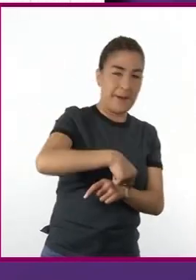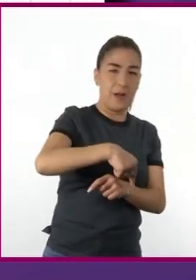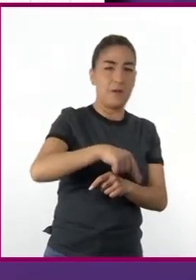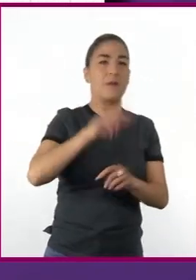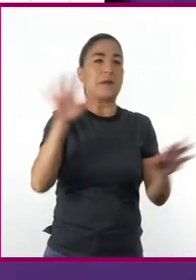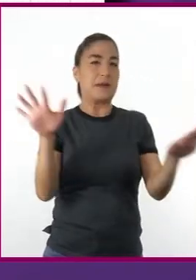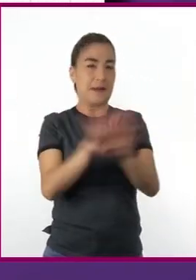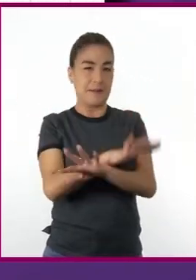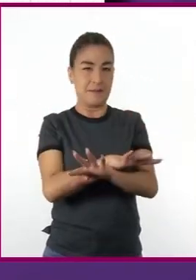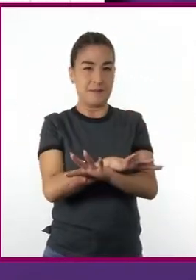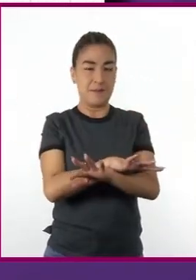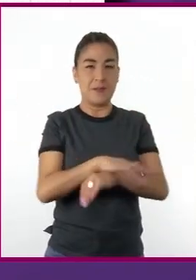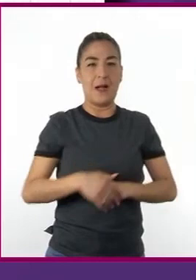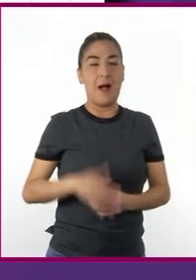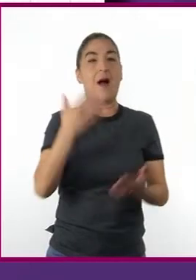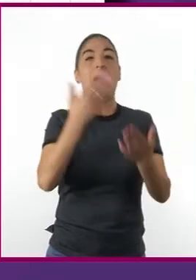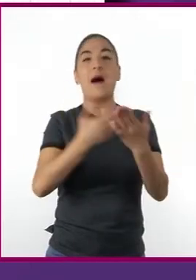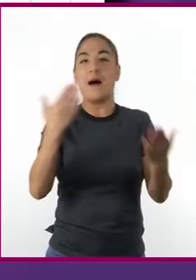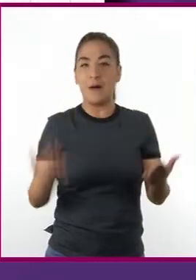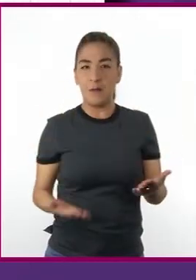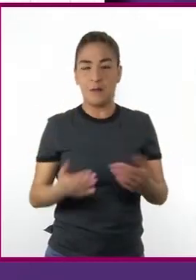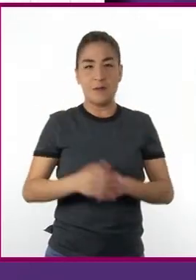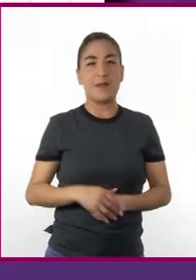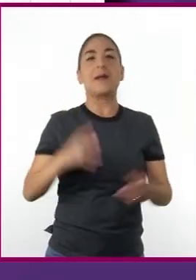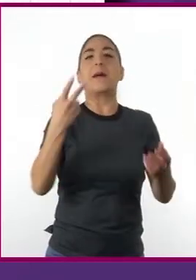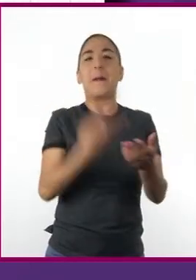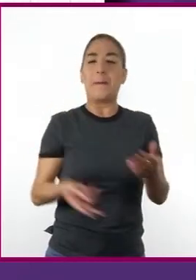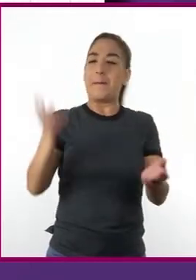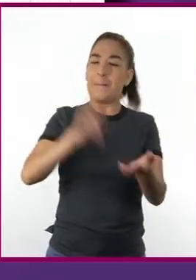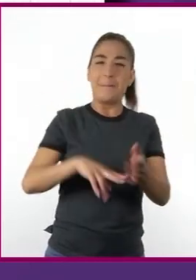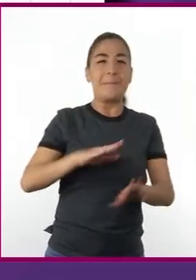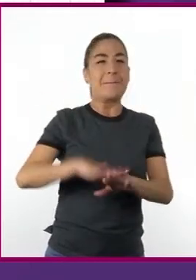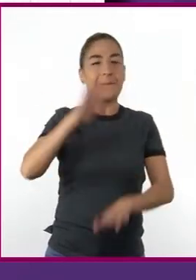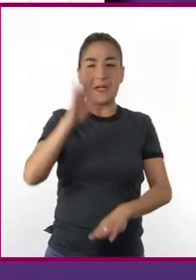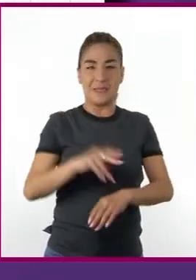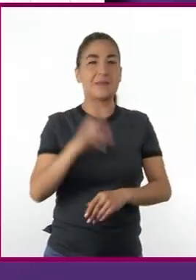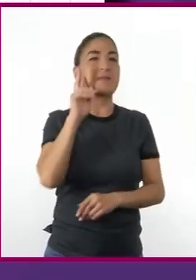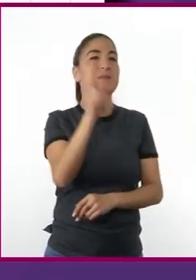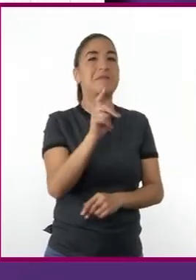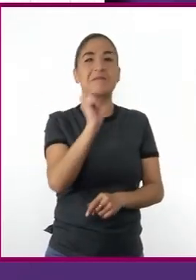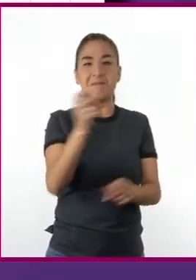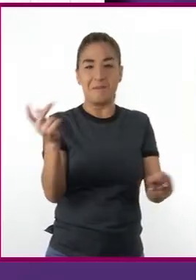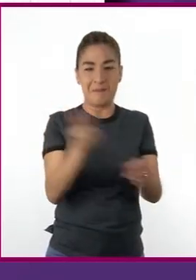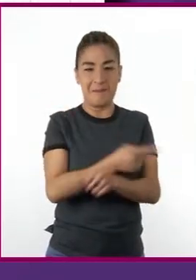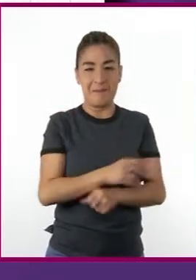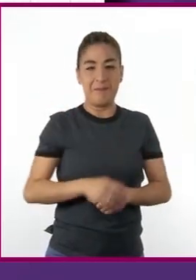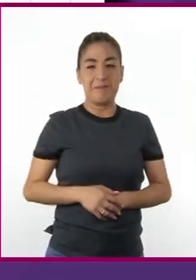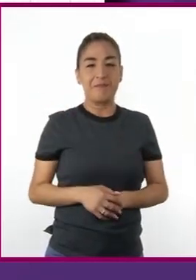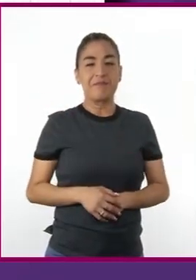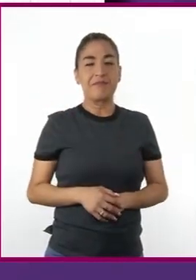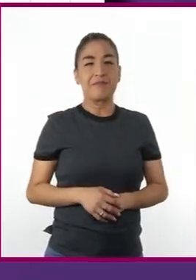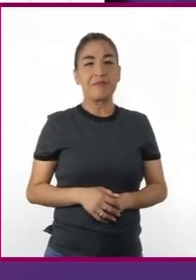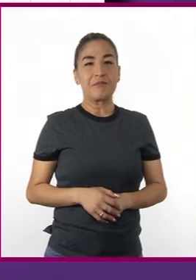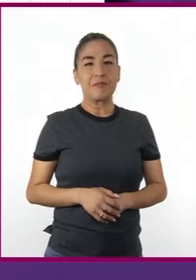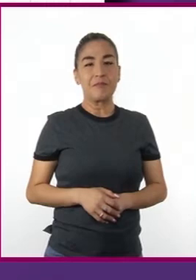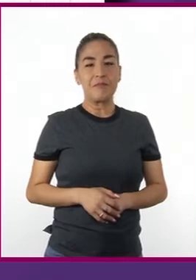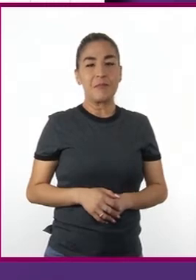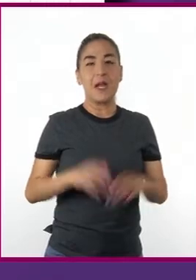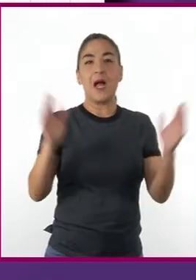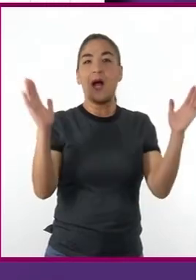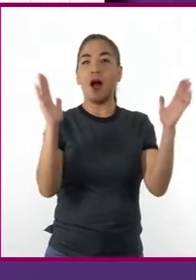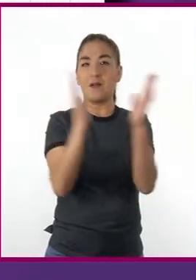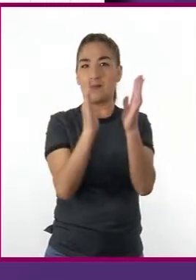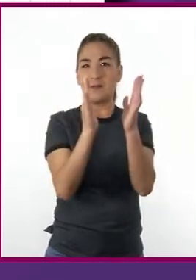abajo. Ahora dupliquemos el término y veamos qué pasa con la amplitud de la curva. Se